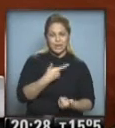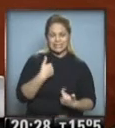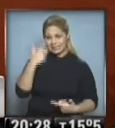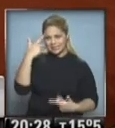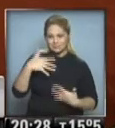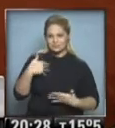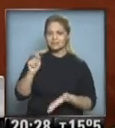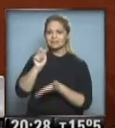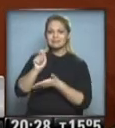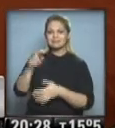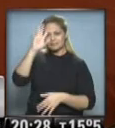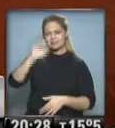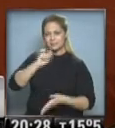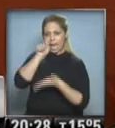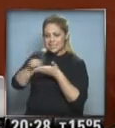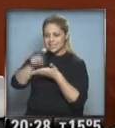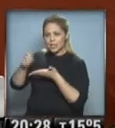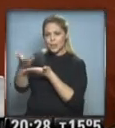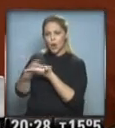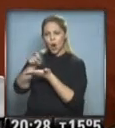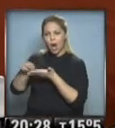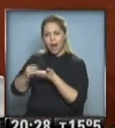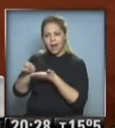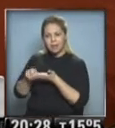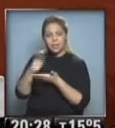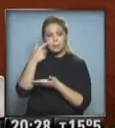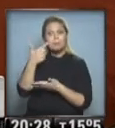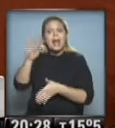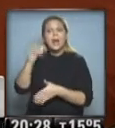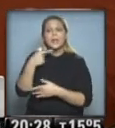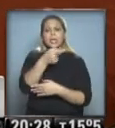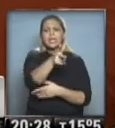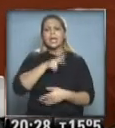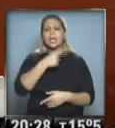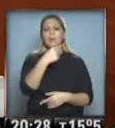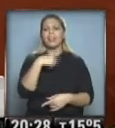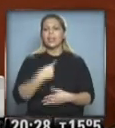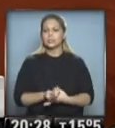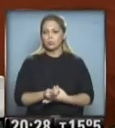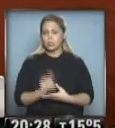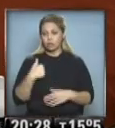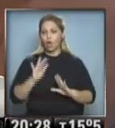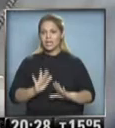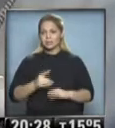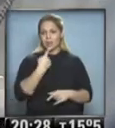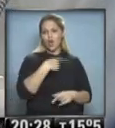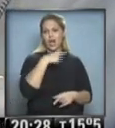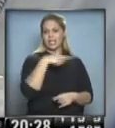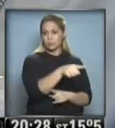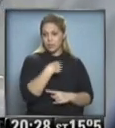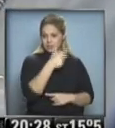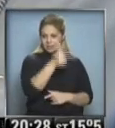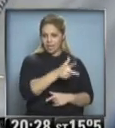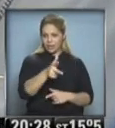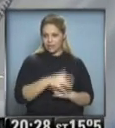pedía. Dije, bueno, le escribo esta carta para ver qué es lo que él puede responderme, ¿no? Qué es lo que estoy esperando, una respuesta de